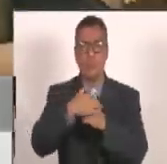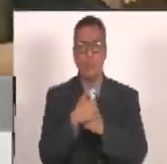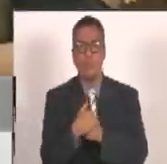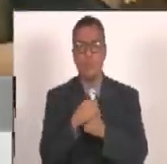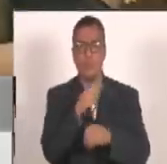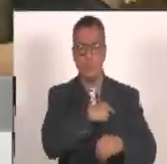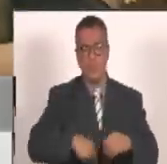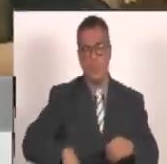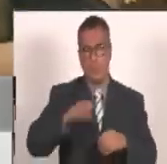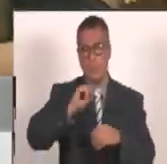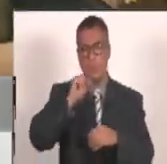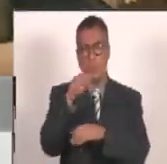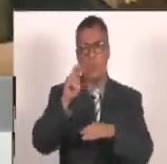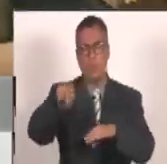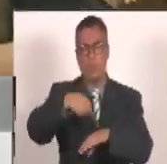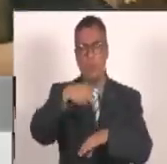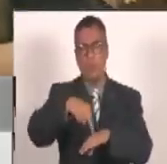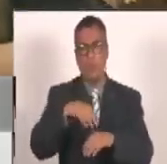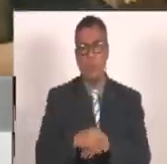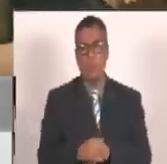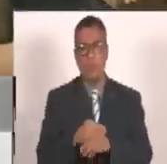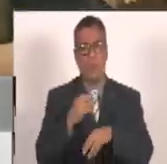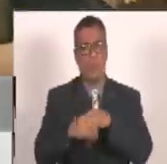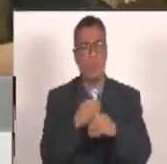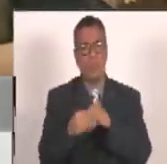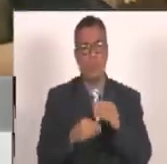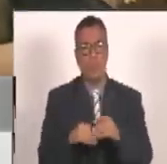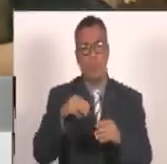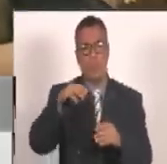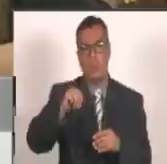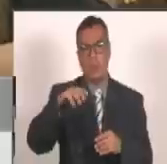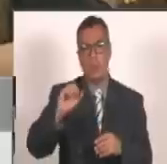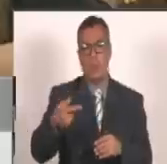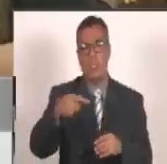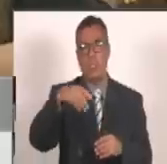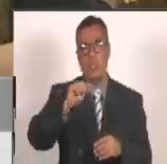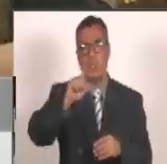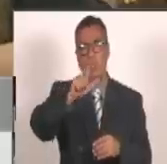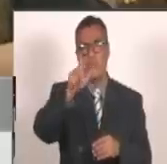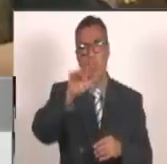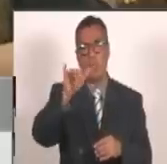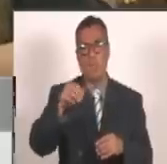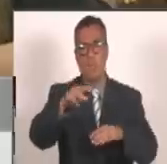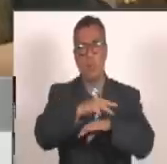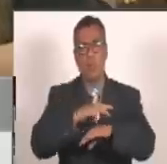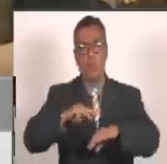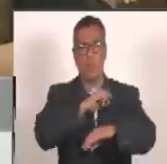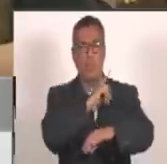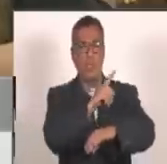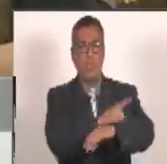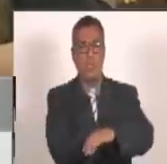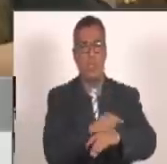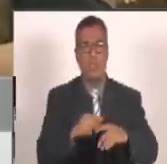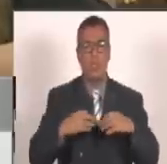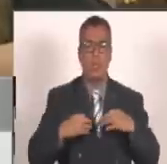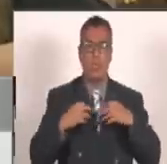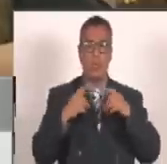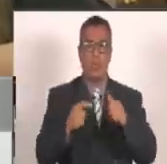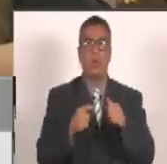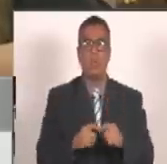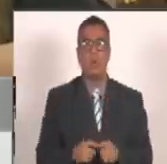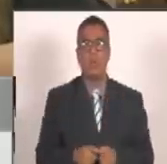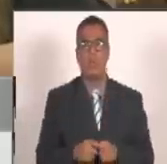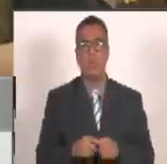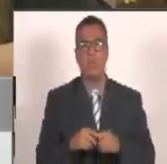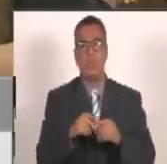Gómez, presidente de la Asamblea Nacional, suscrita por la ciudadana Magali Gutiérrez Viña, ministra del Poder Popular para la Salud,